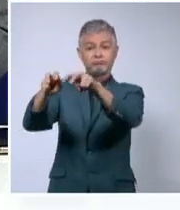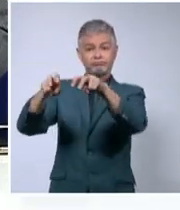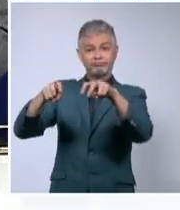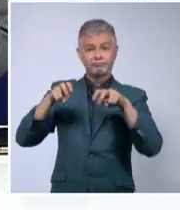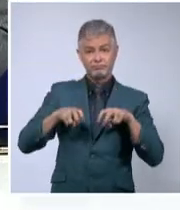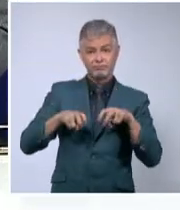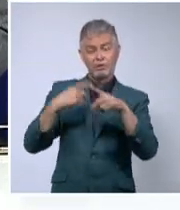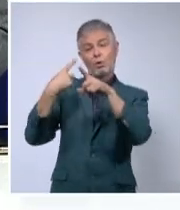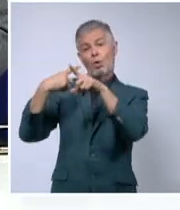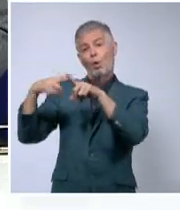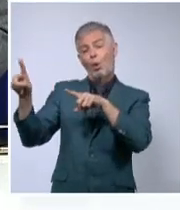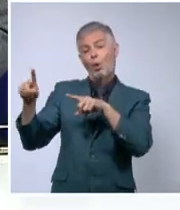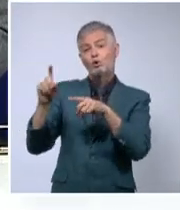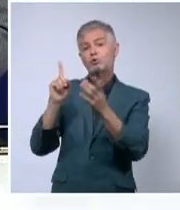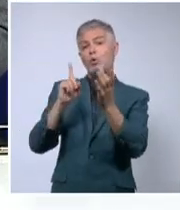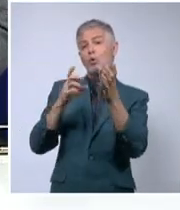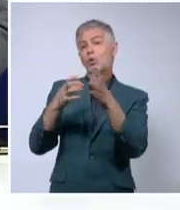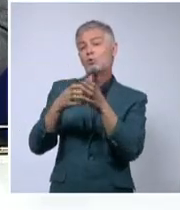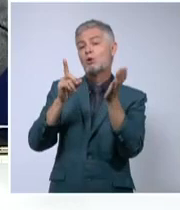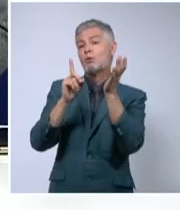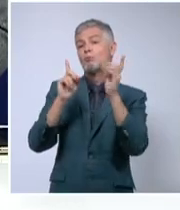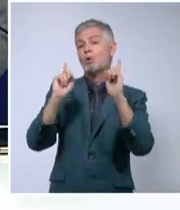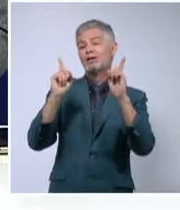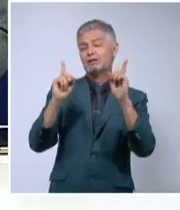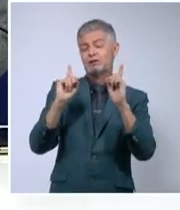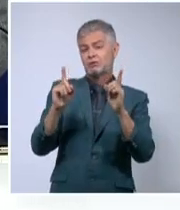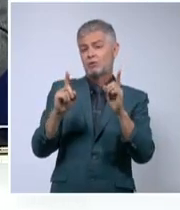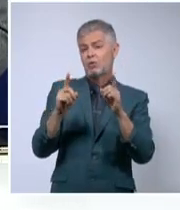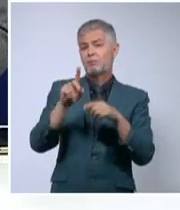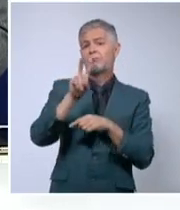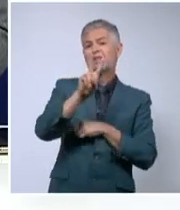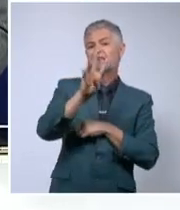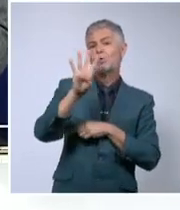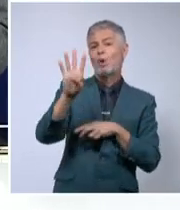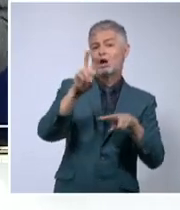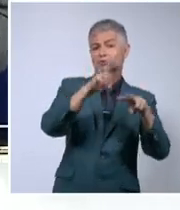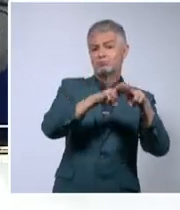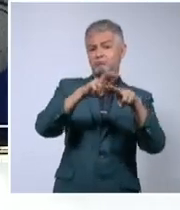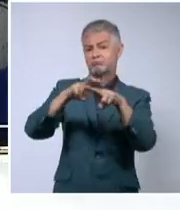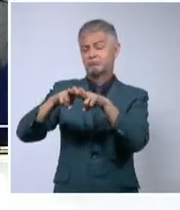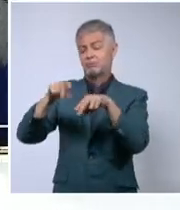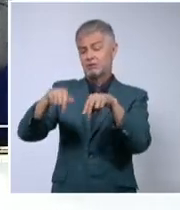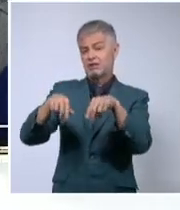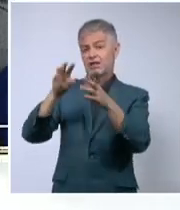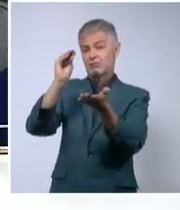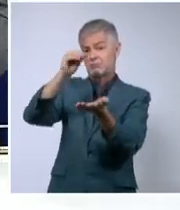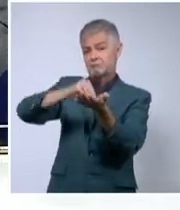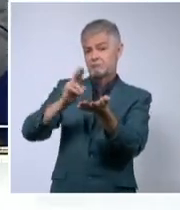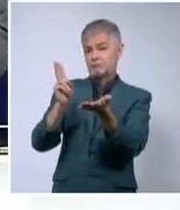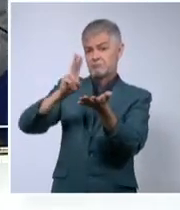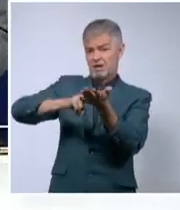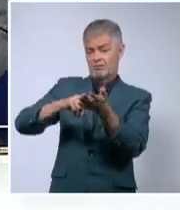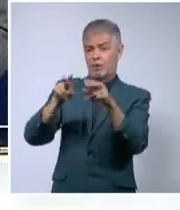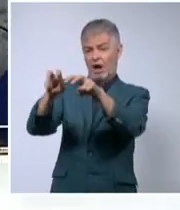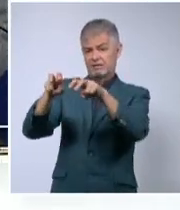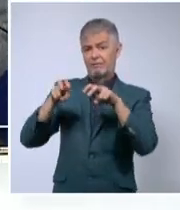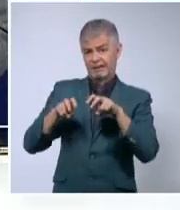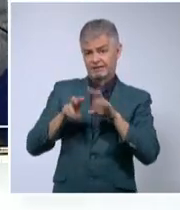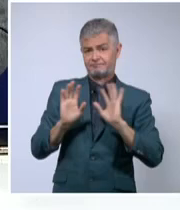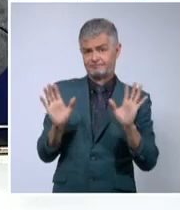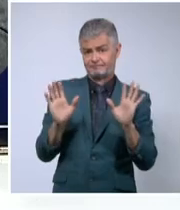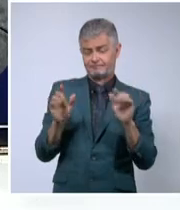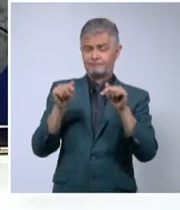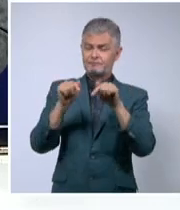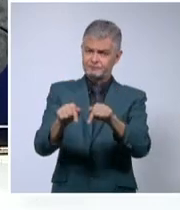se llevaron solo 24 puestos. No es necesario explicar mucho qué impactos traerá. En primer lugar, será